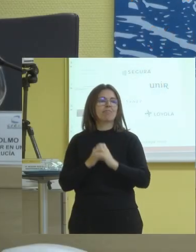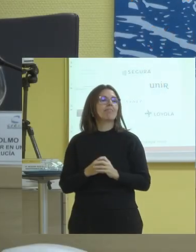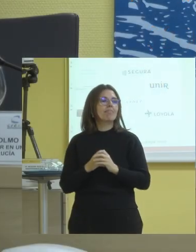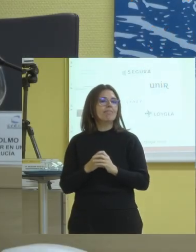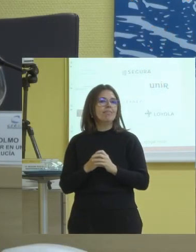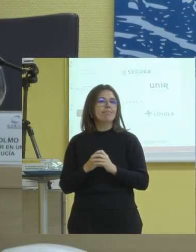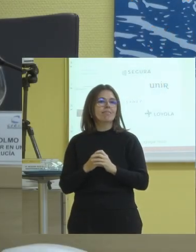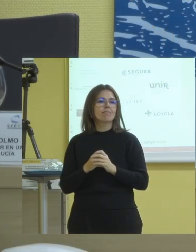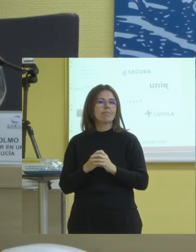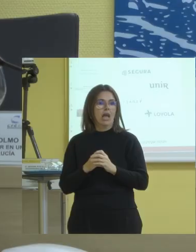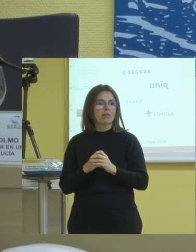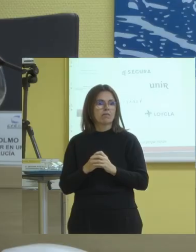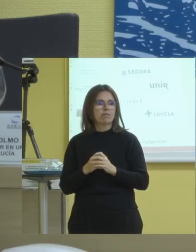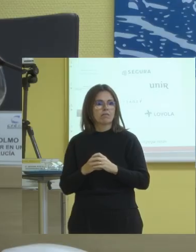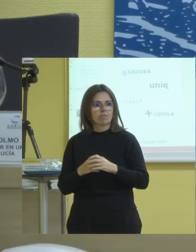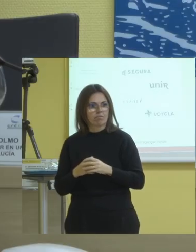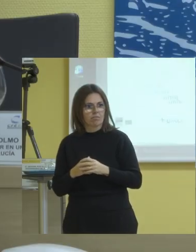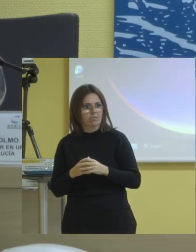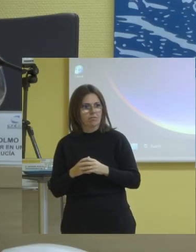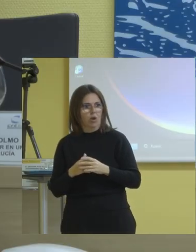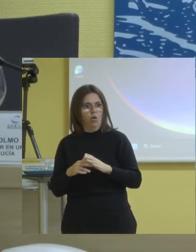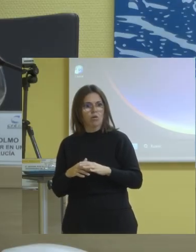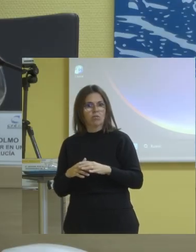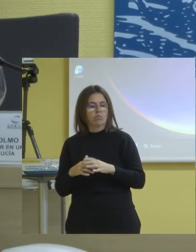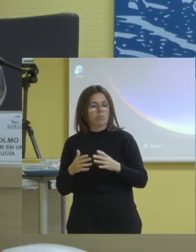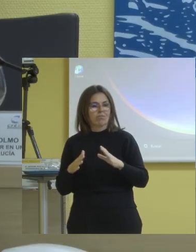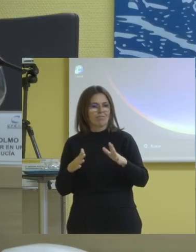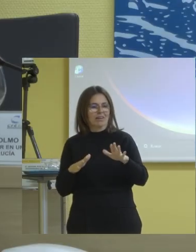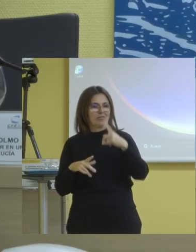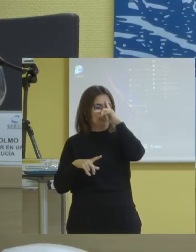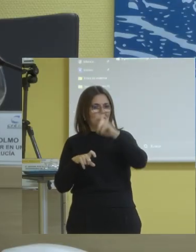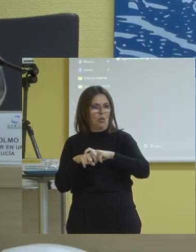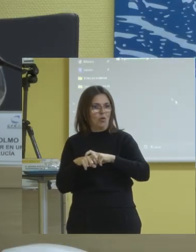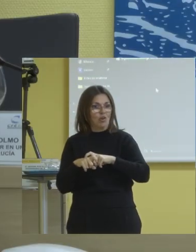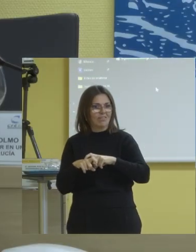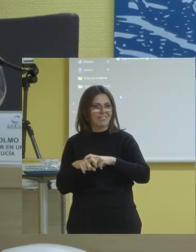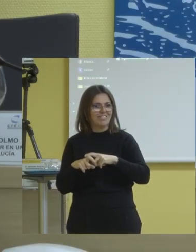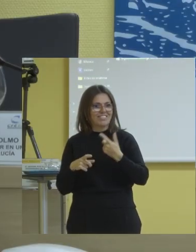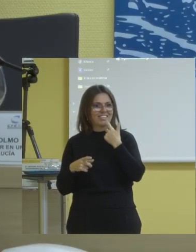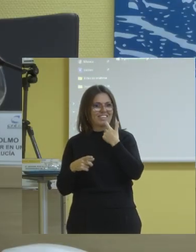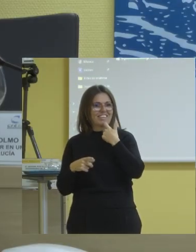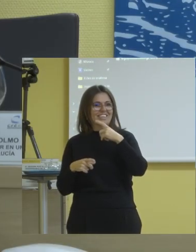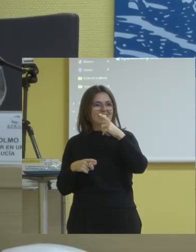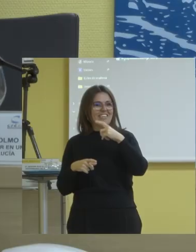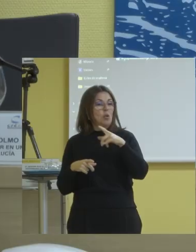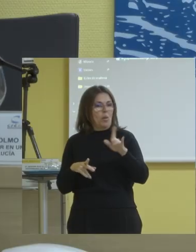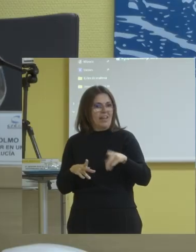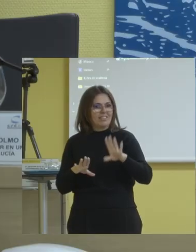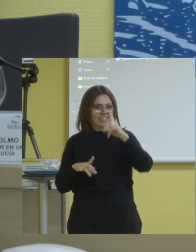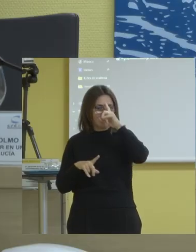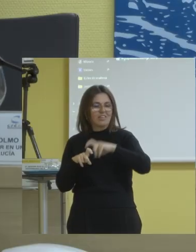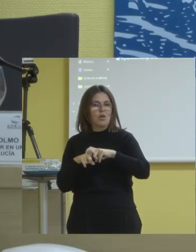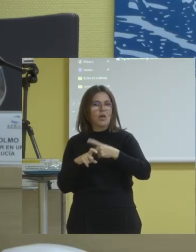¿Qué decir de Aarón? Bueno, él, su formación es psicólogo, en el aspecto de